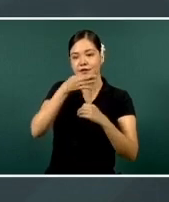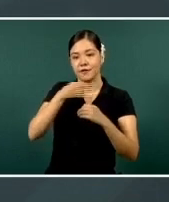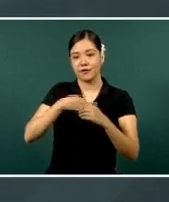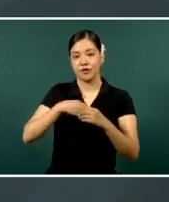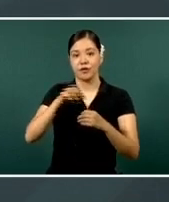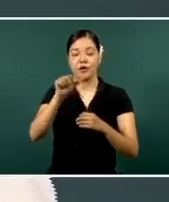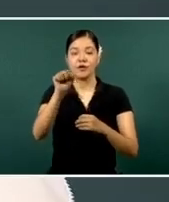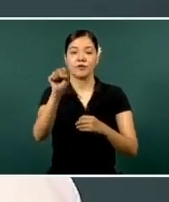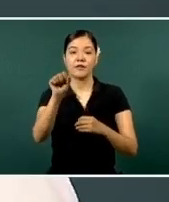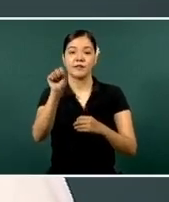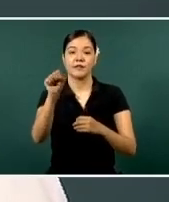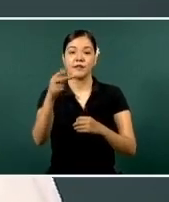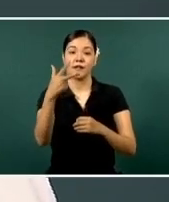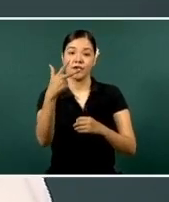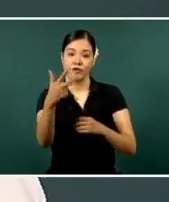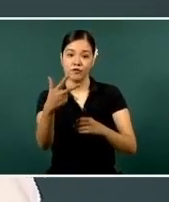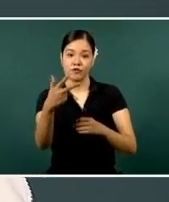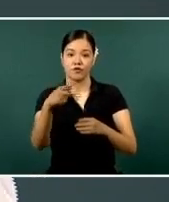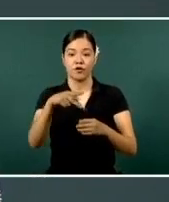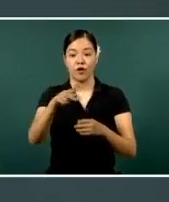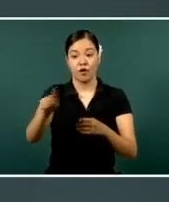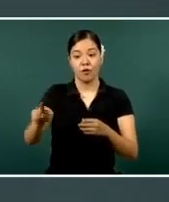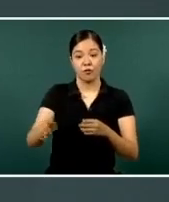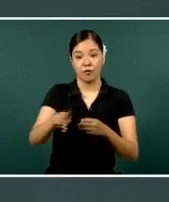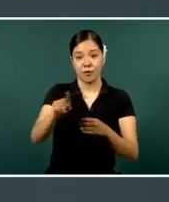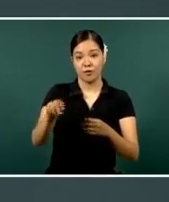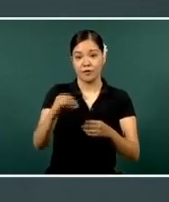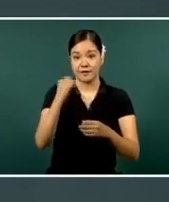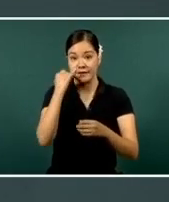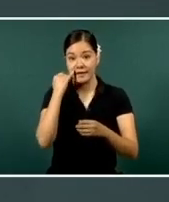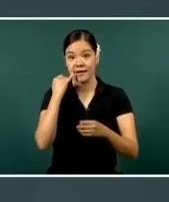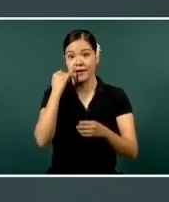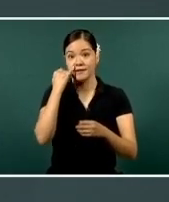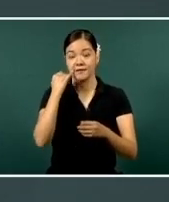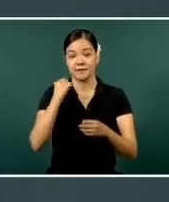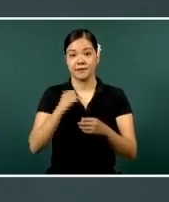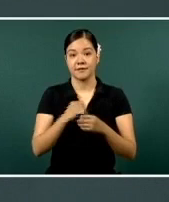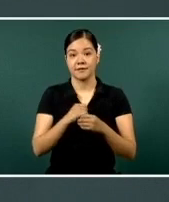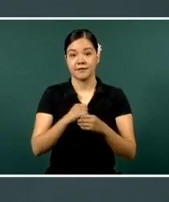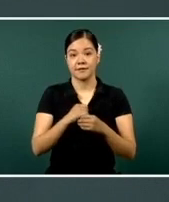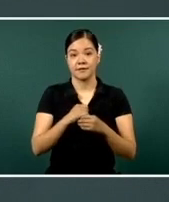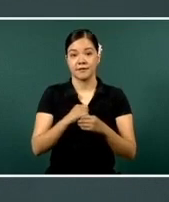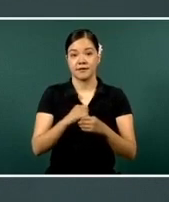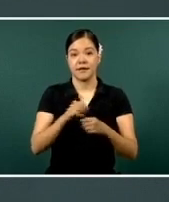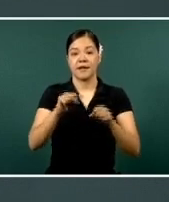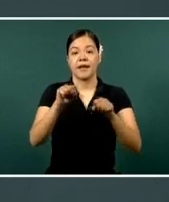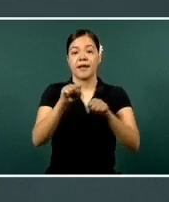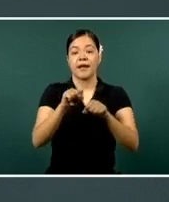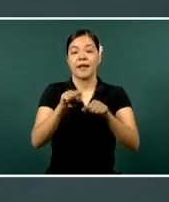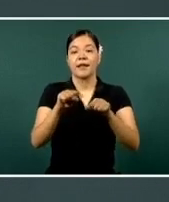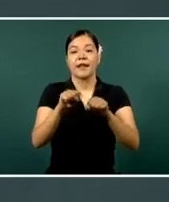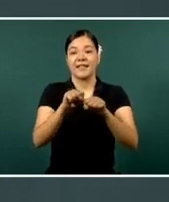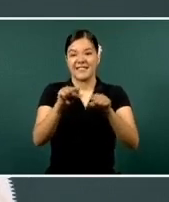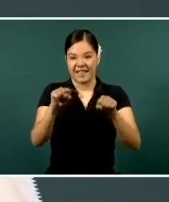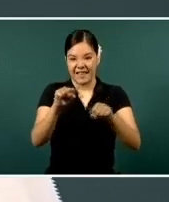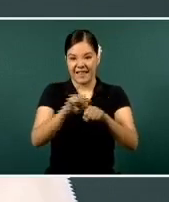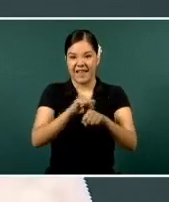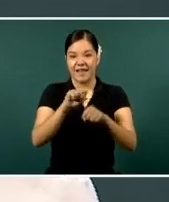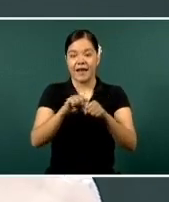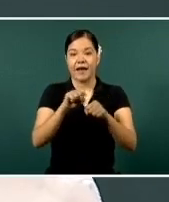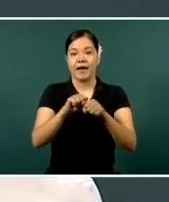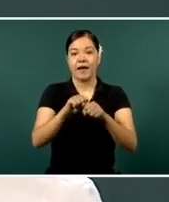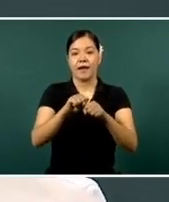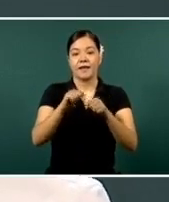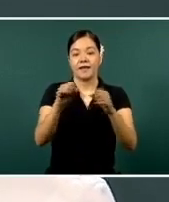país y al pueblo afromexicano entre la Secretaría de Gobernación y el